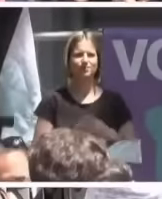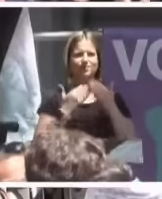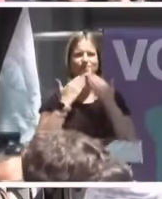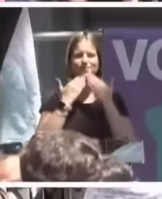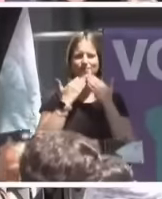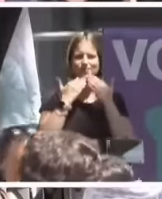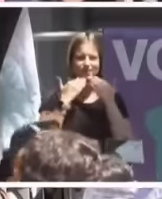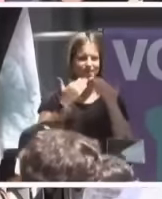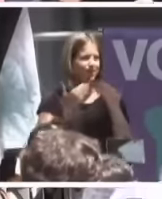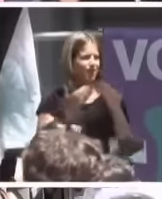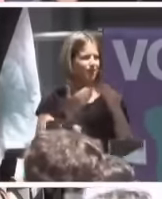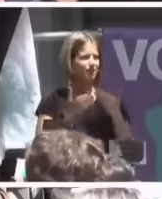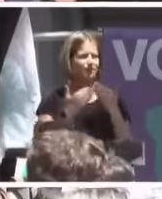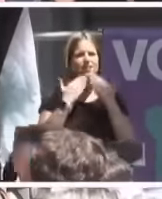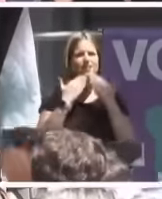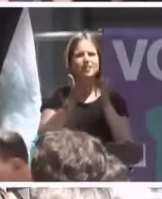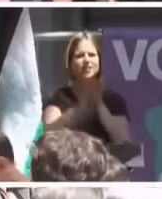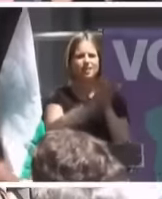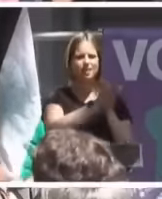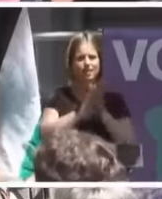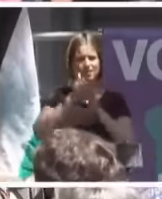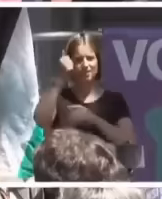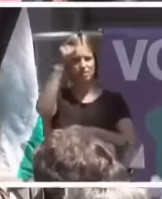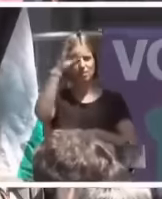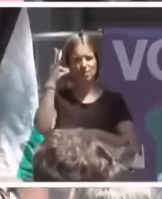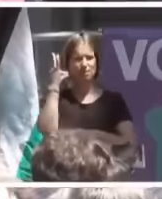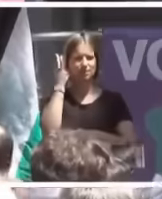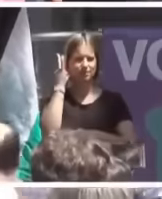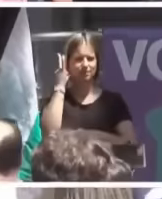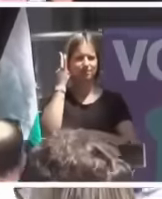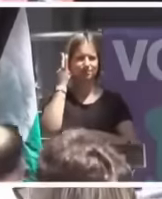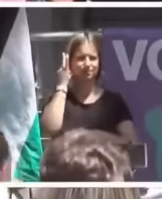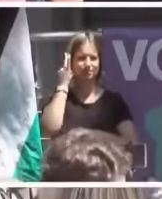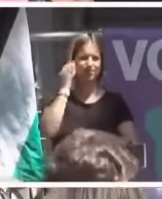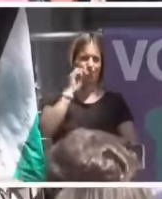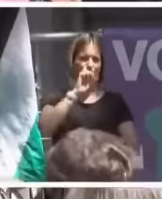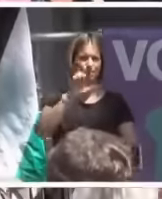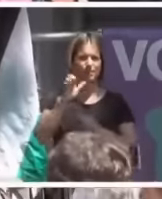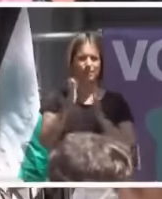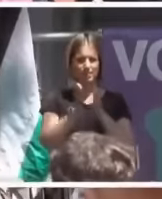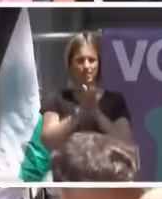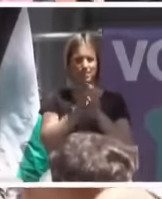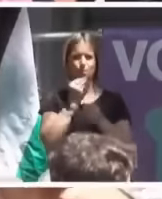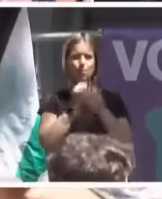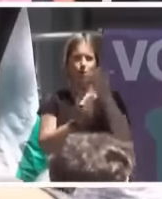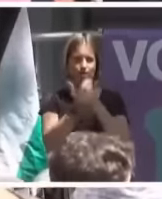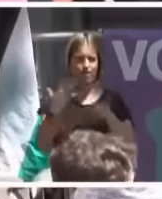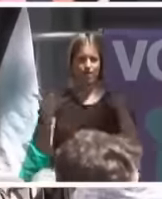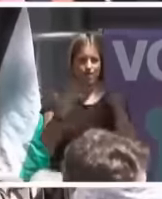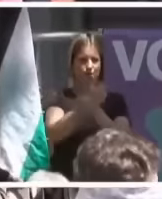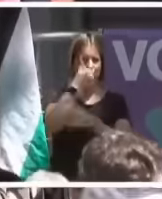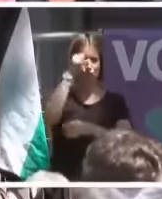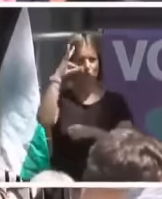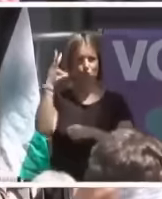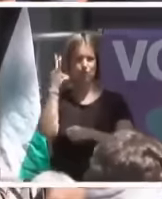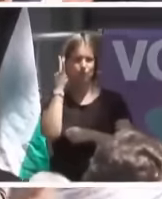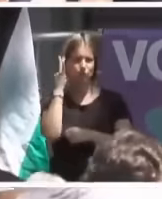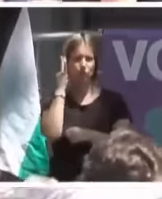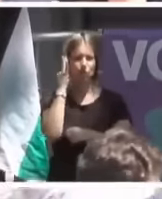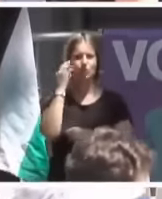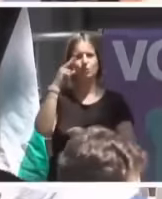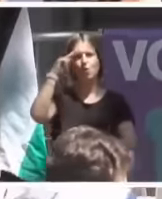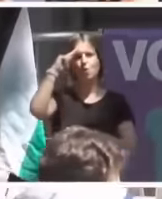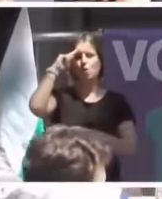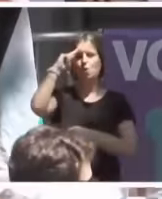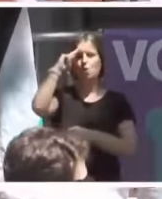Muchas gracias, compañeras, compañeros, compañeres. Buenos días a todos y todas. Es un gran